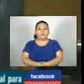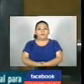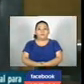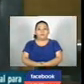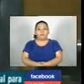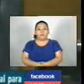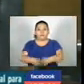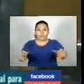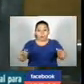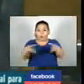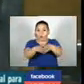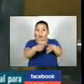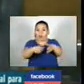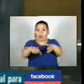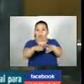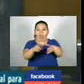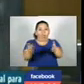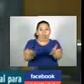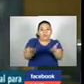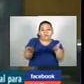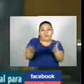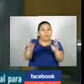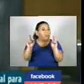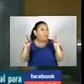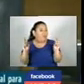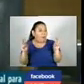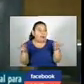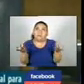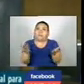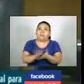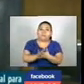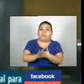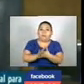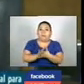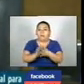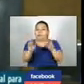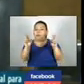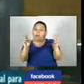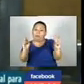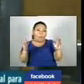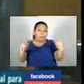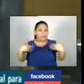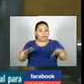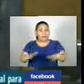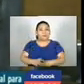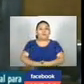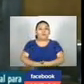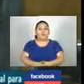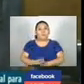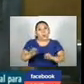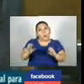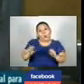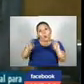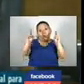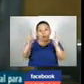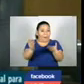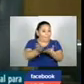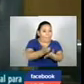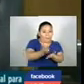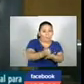La comisión no van a salir solamente temas éticos o de Hacienda.